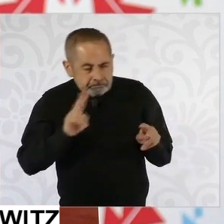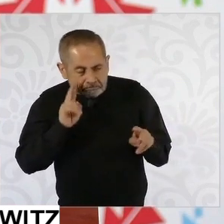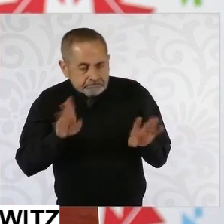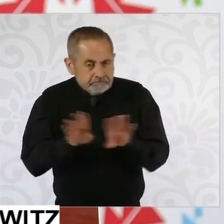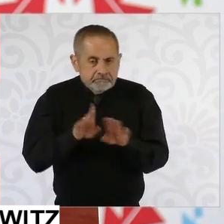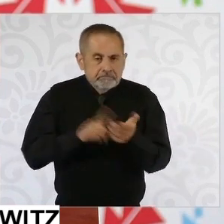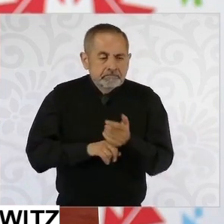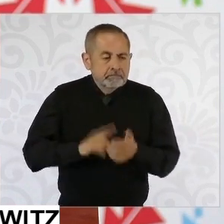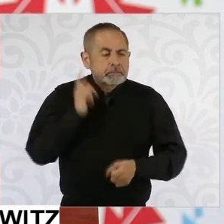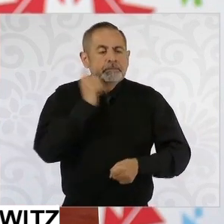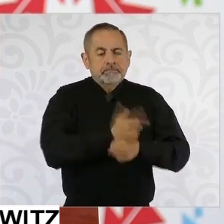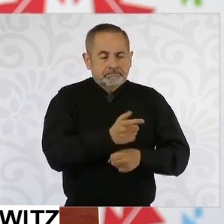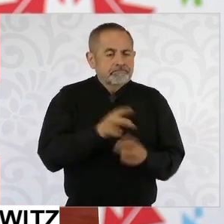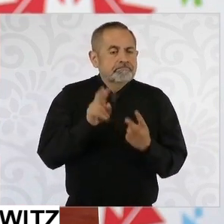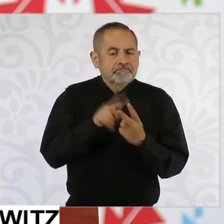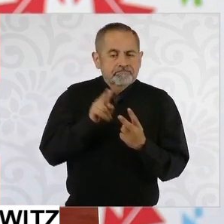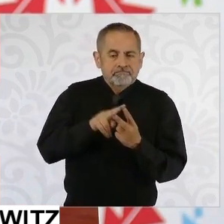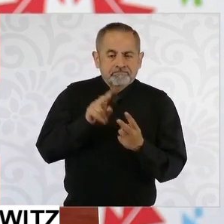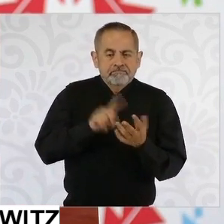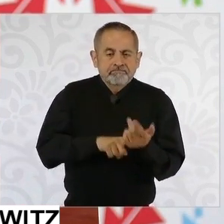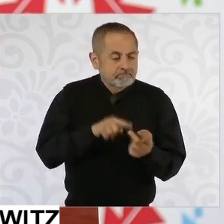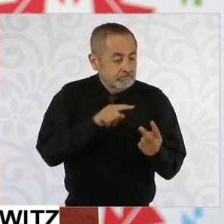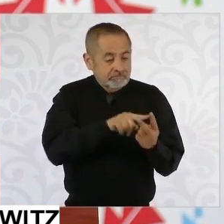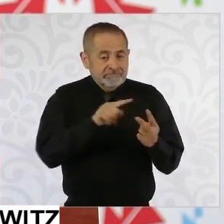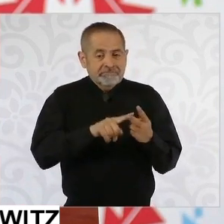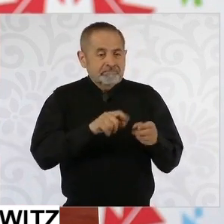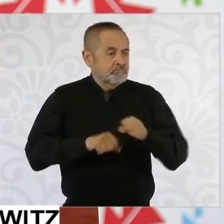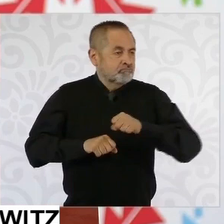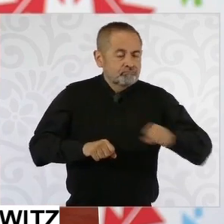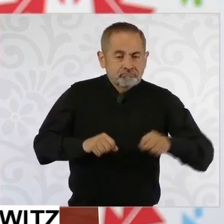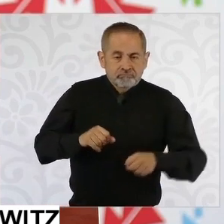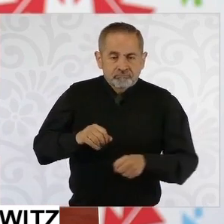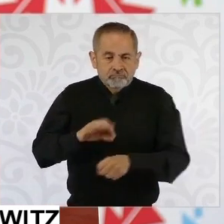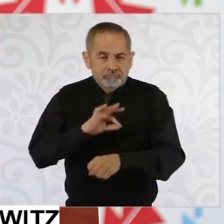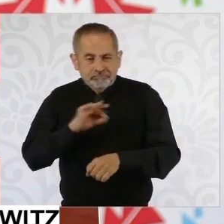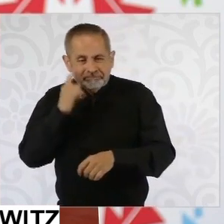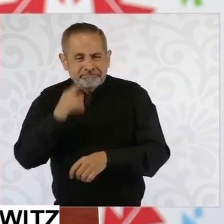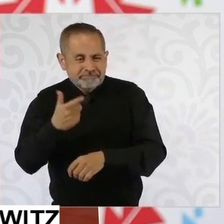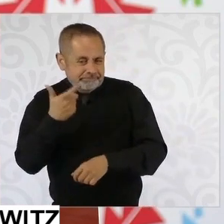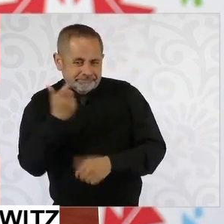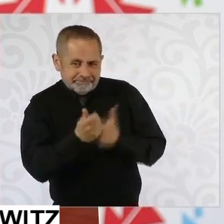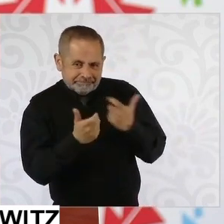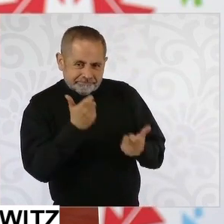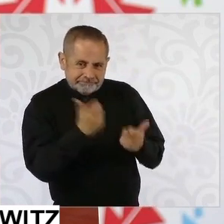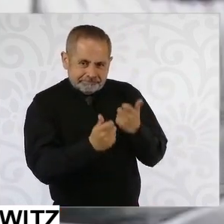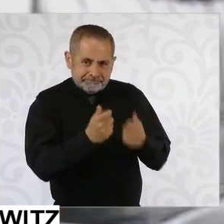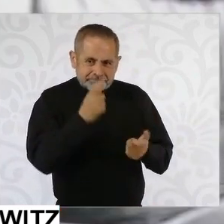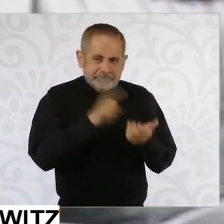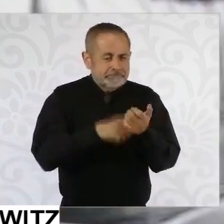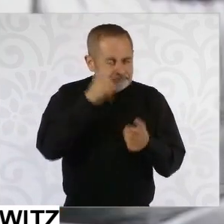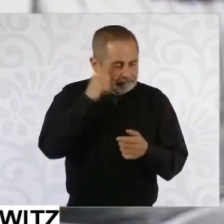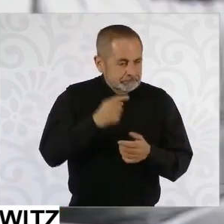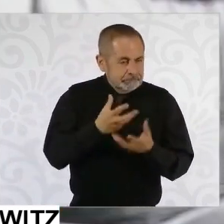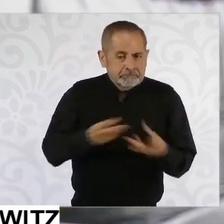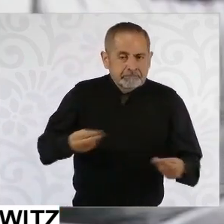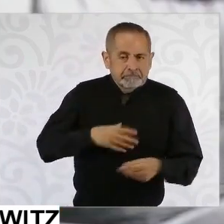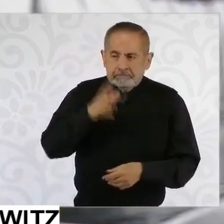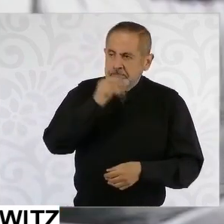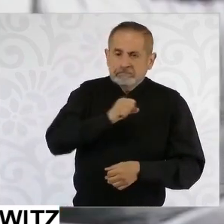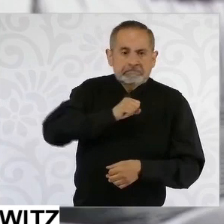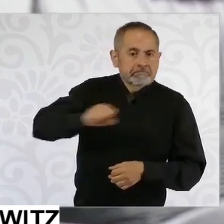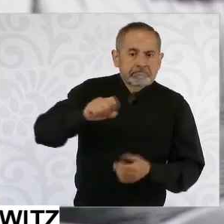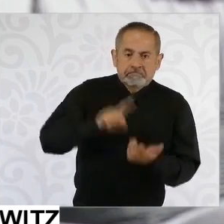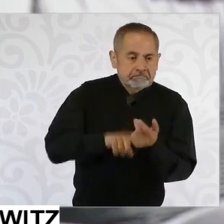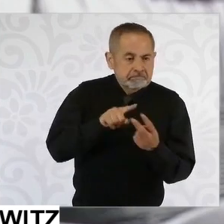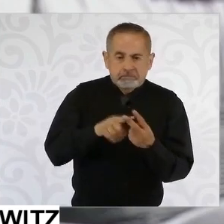y se identificaron patrones de resistencia a los antibióticos. La manera de identificar la resistencia a